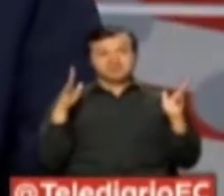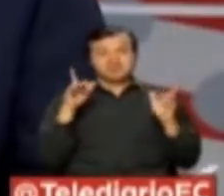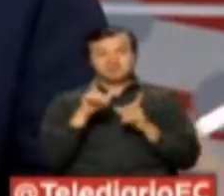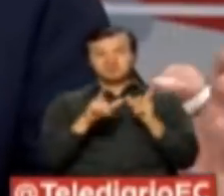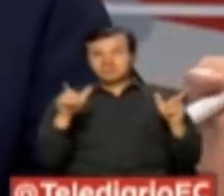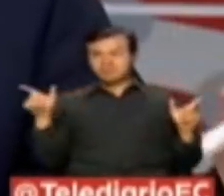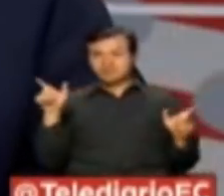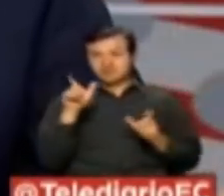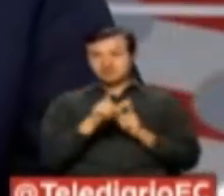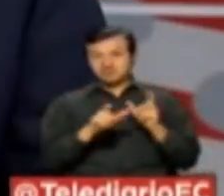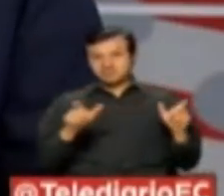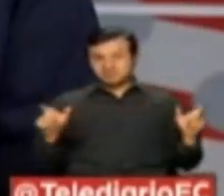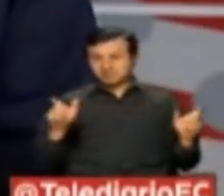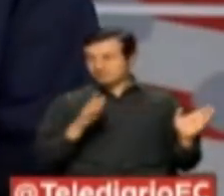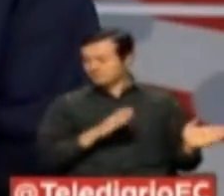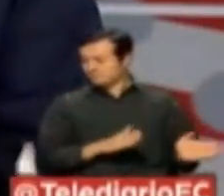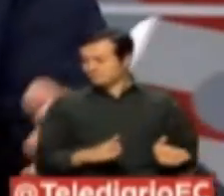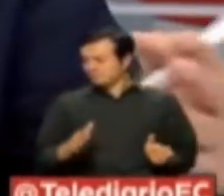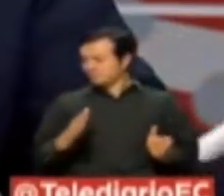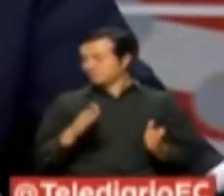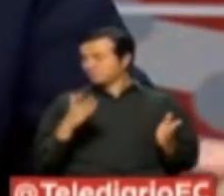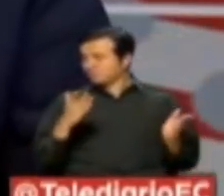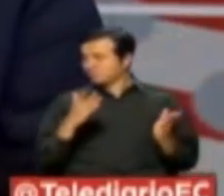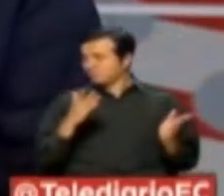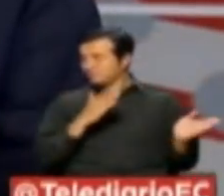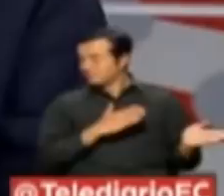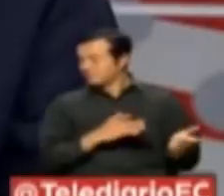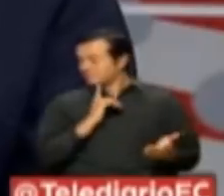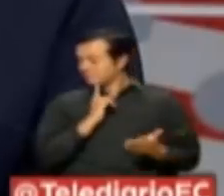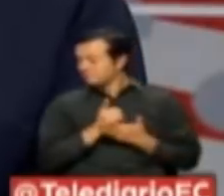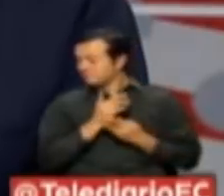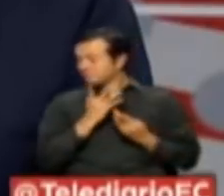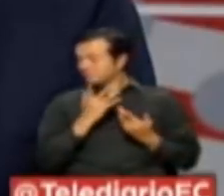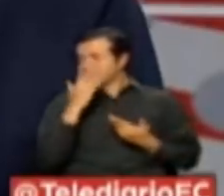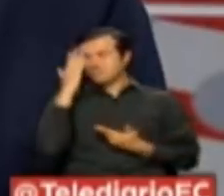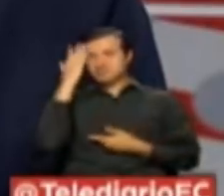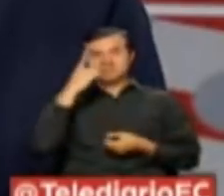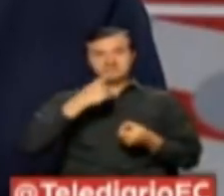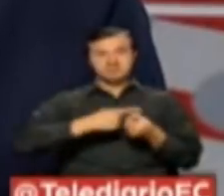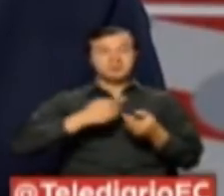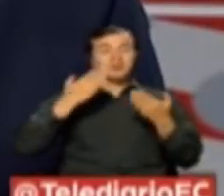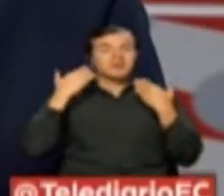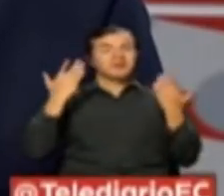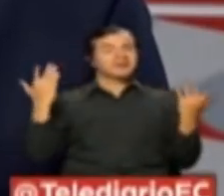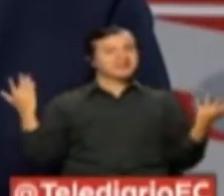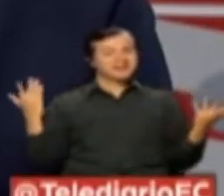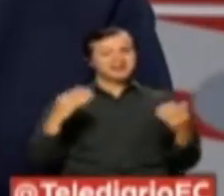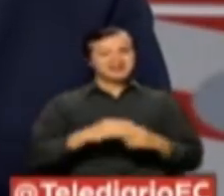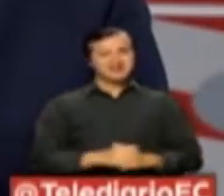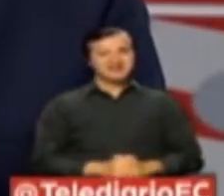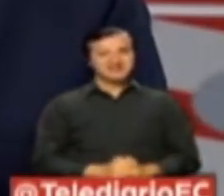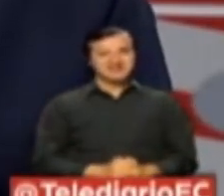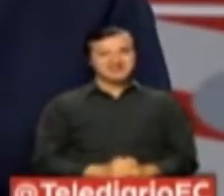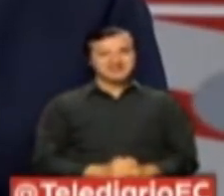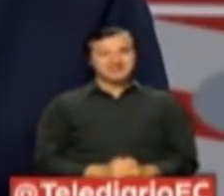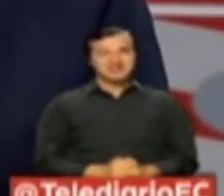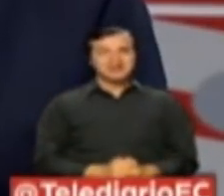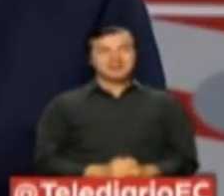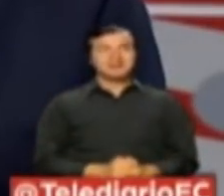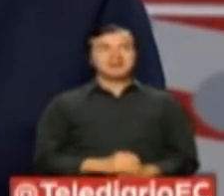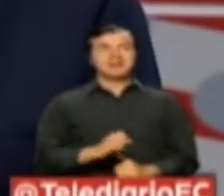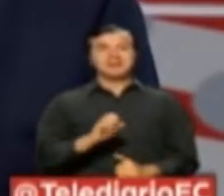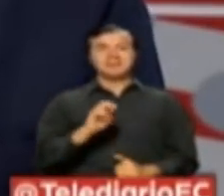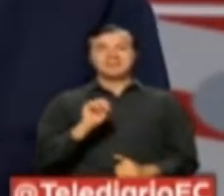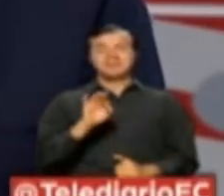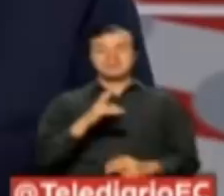protagonistas de estas precampañas para la alcaldía de quito y guayaquil hernán escudero